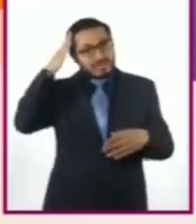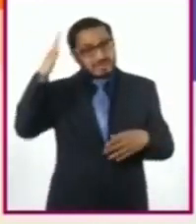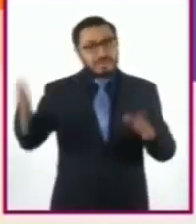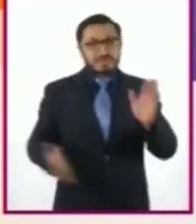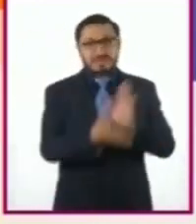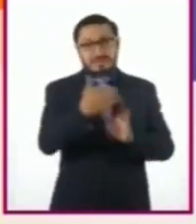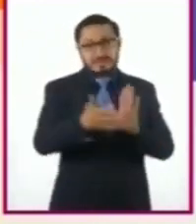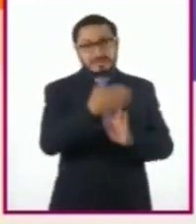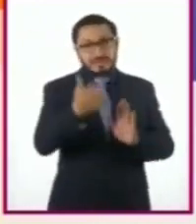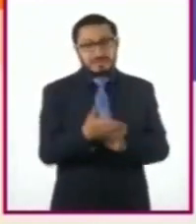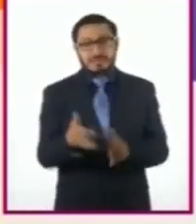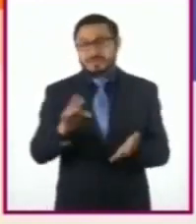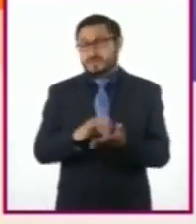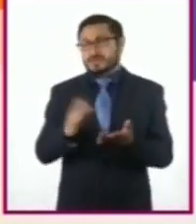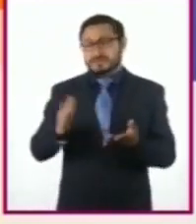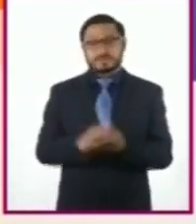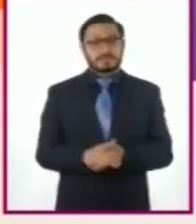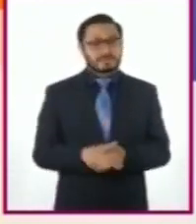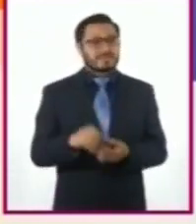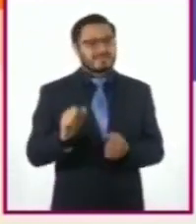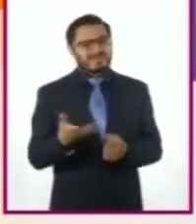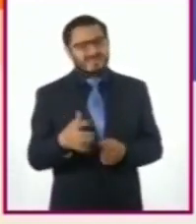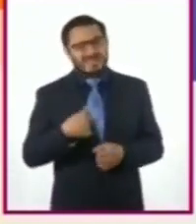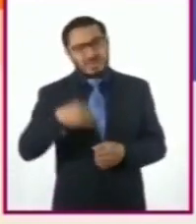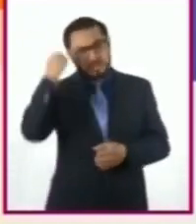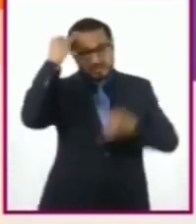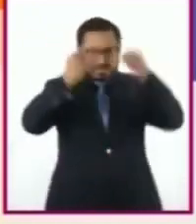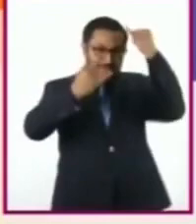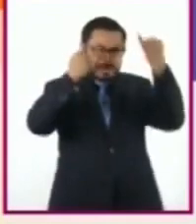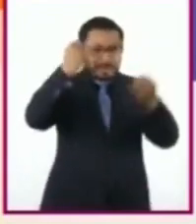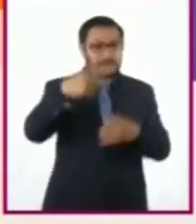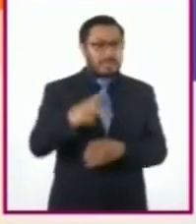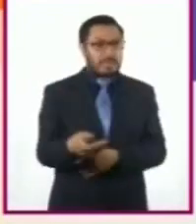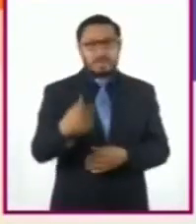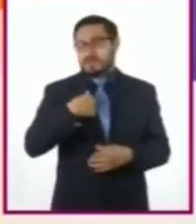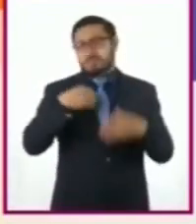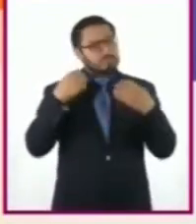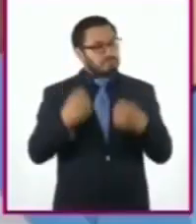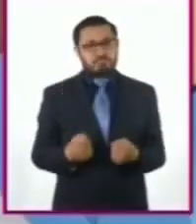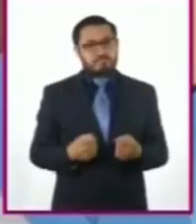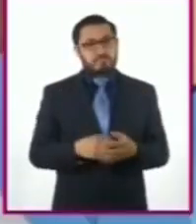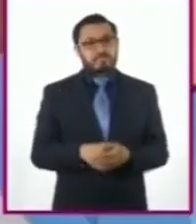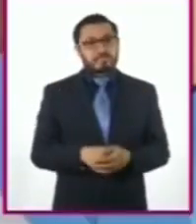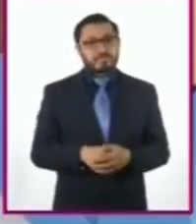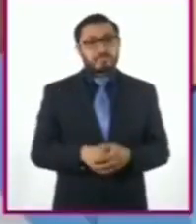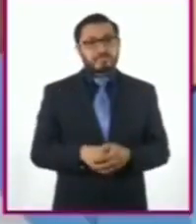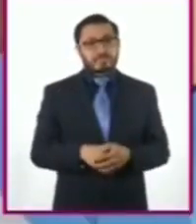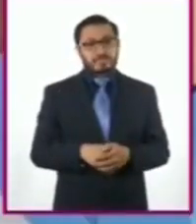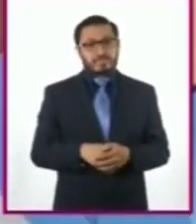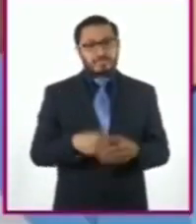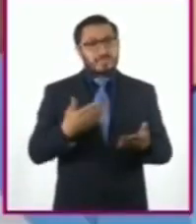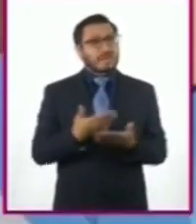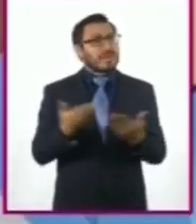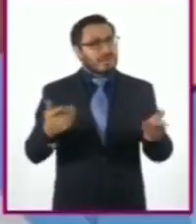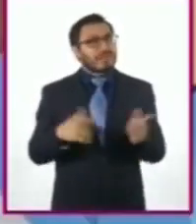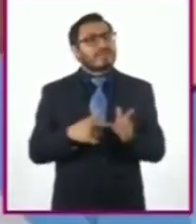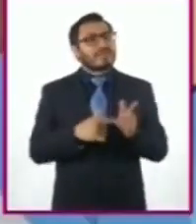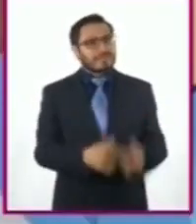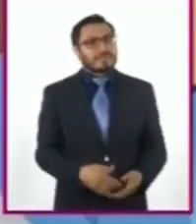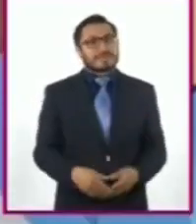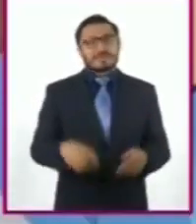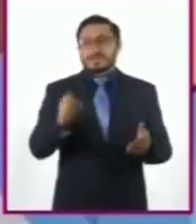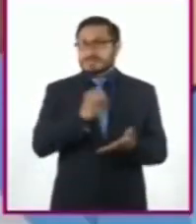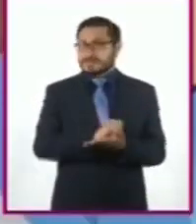Gracias, maestra. Algo así me imaginaba, pero la verdad es que no estaba segura. Sigamos adelante con la